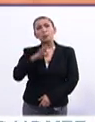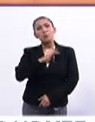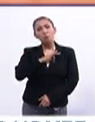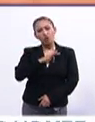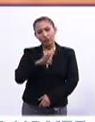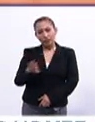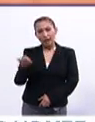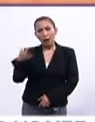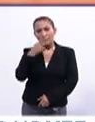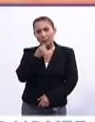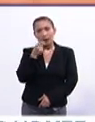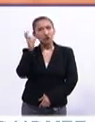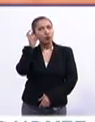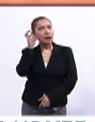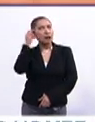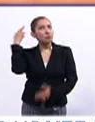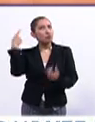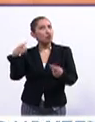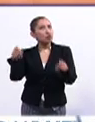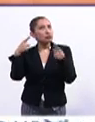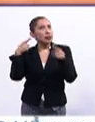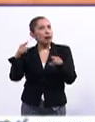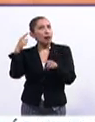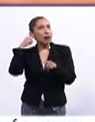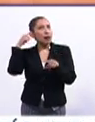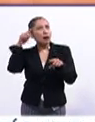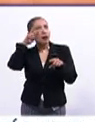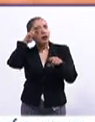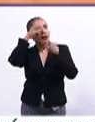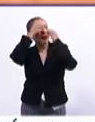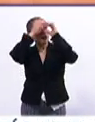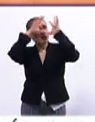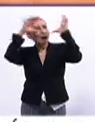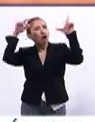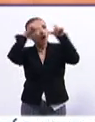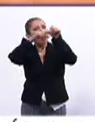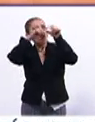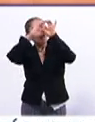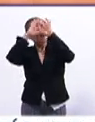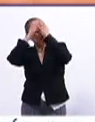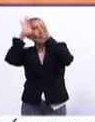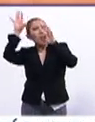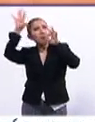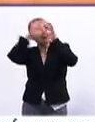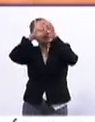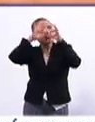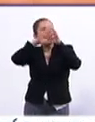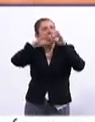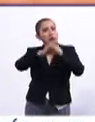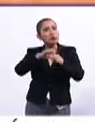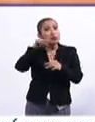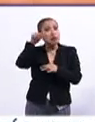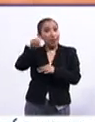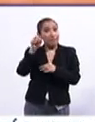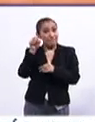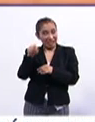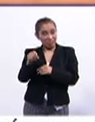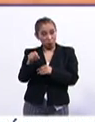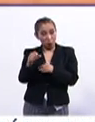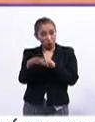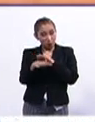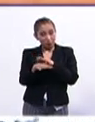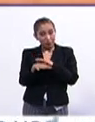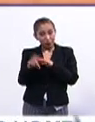la facultad de al escuchar sonidos ver colores y ver formas entonces esencialmente con